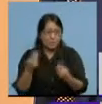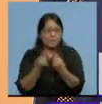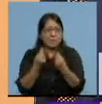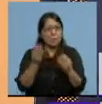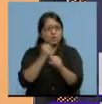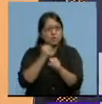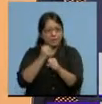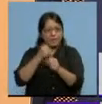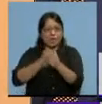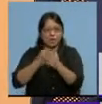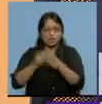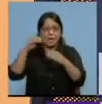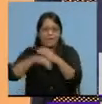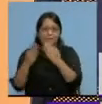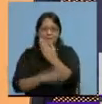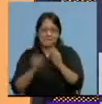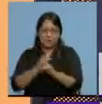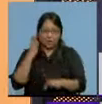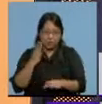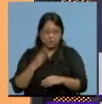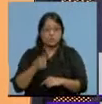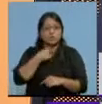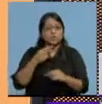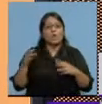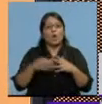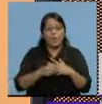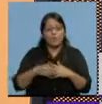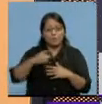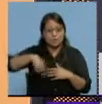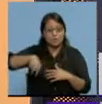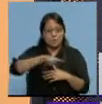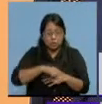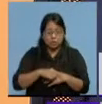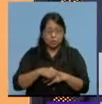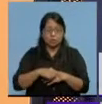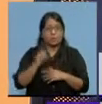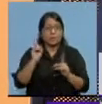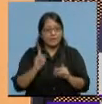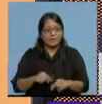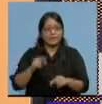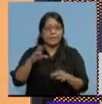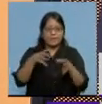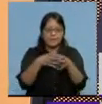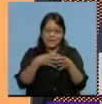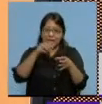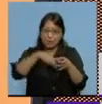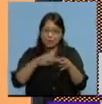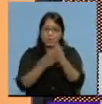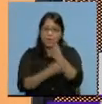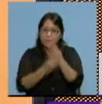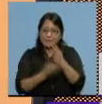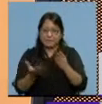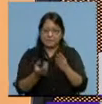modalidad dentro del Ministerio de Educación. Así que ese es el compromiso que tenemos desde la modalidad y del Ministerio, poder